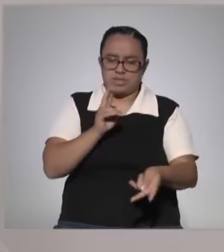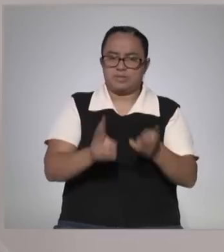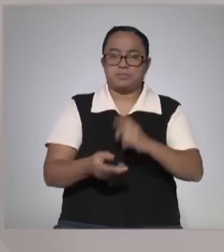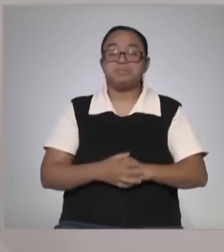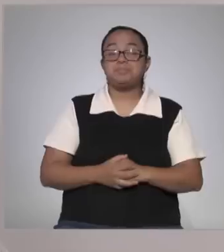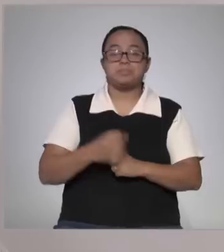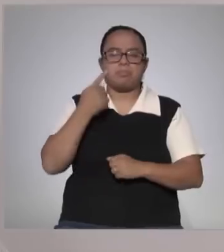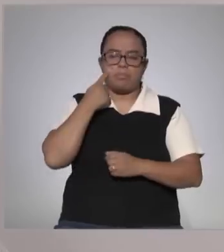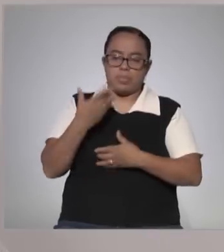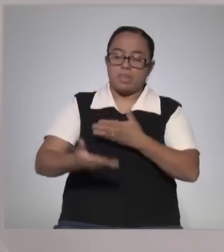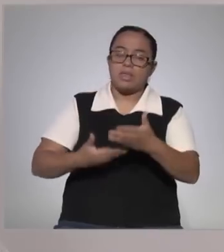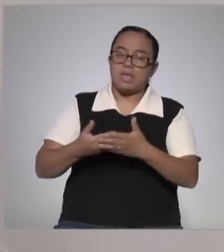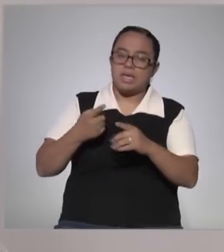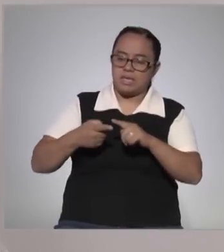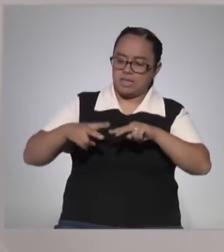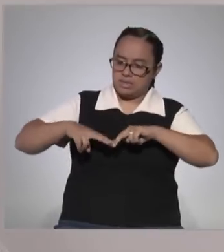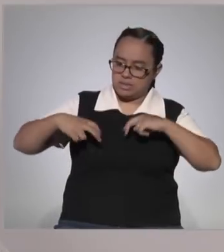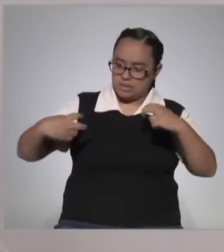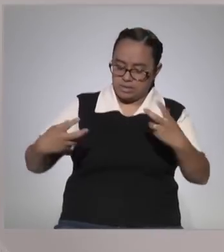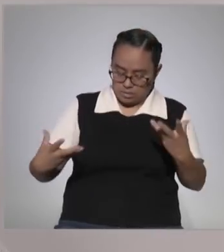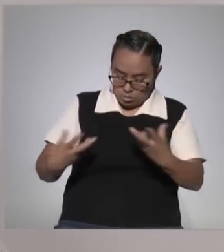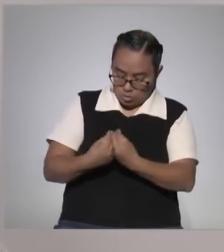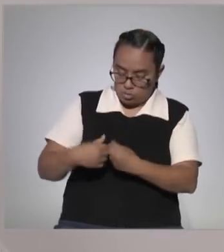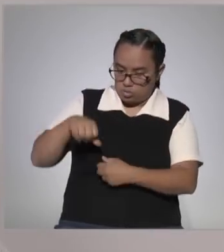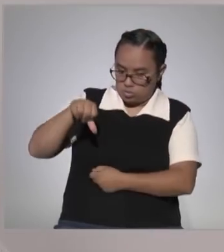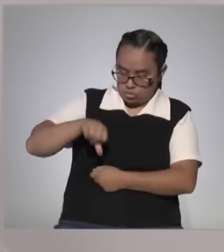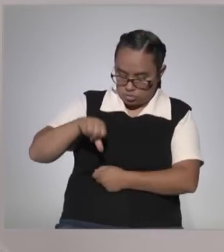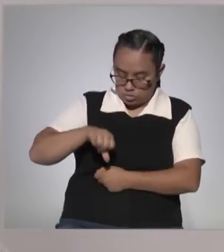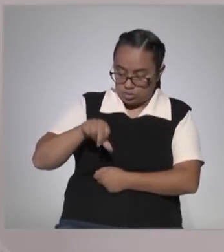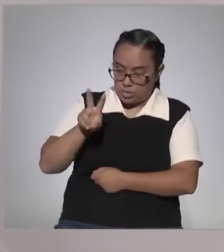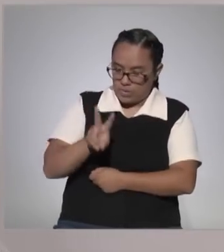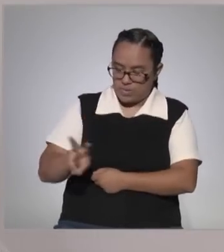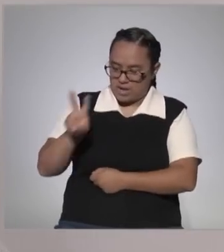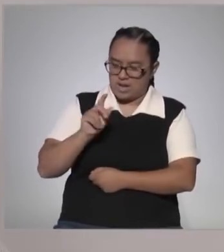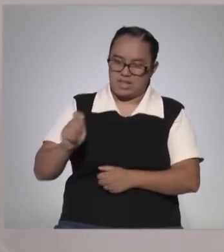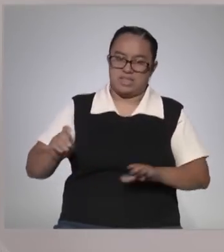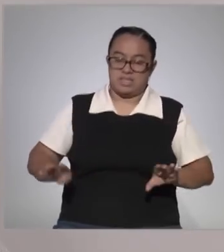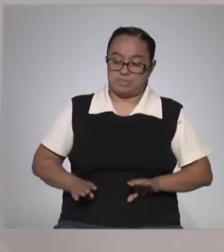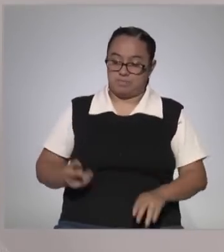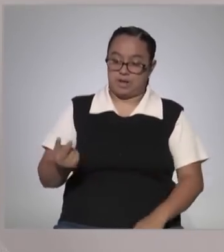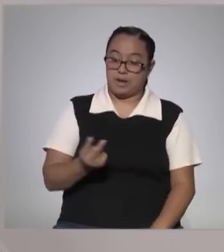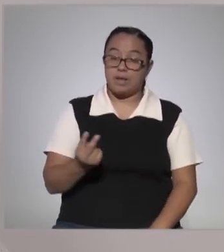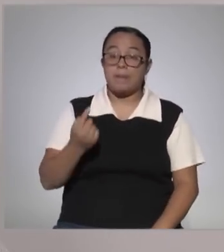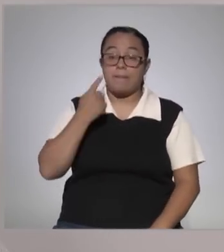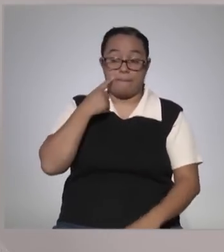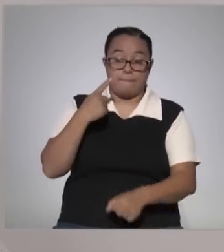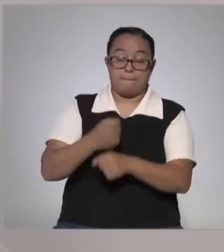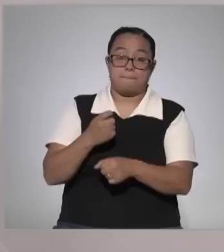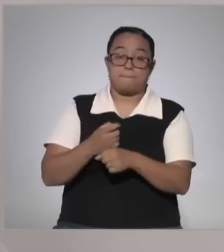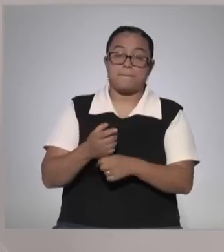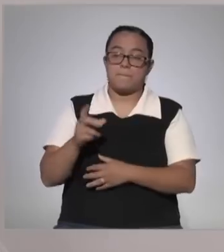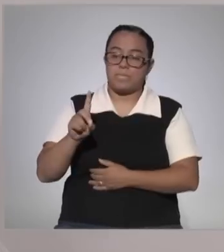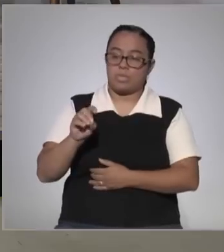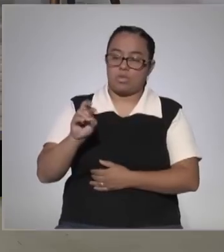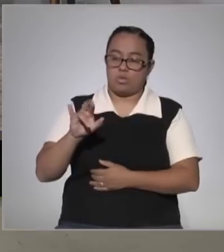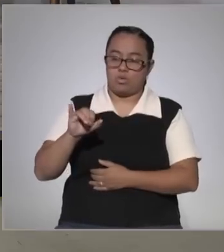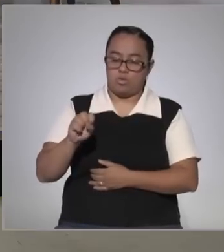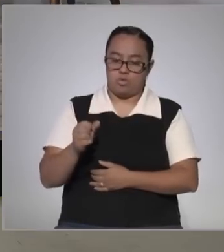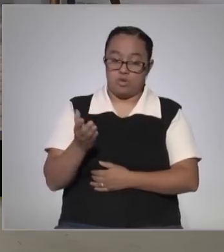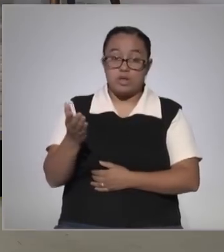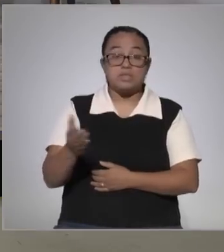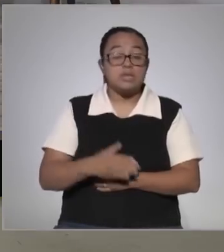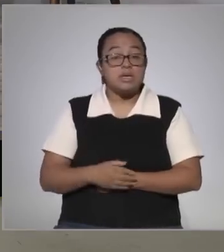presentamos al panel de especialistas que estará conversando hoy en este Viernes de Pareja. En primer lugar, le damos la bienvenida a Doris Domínguez